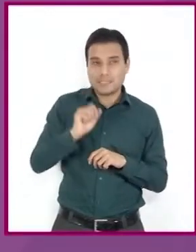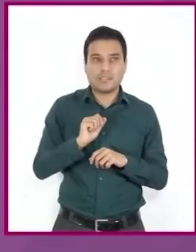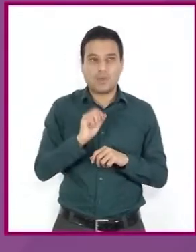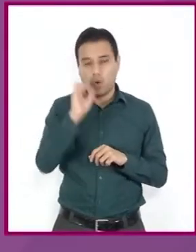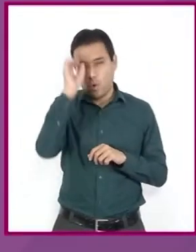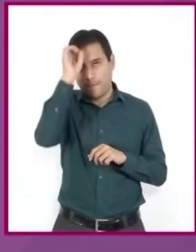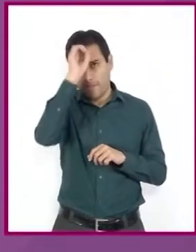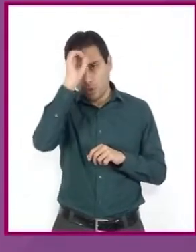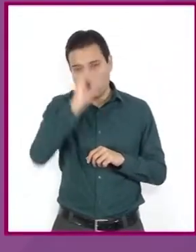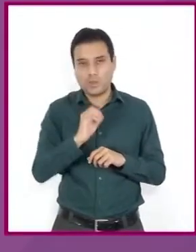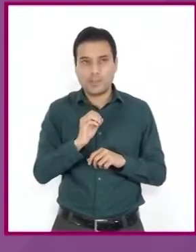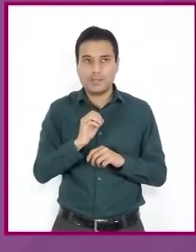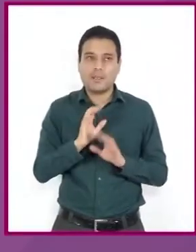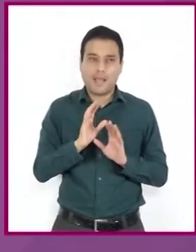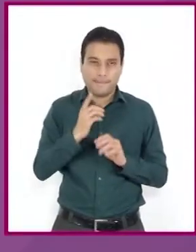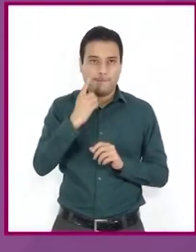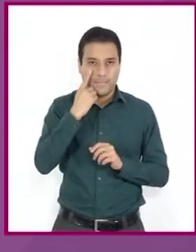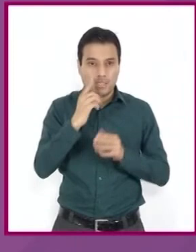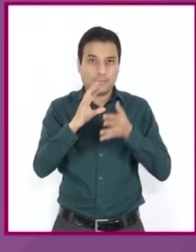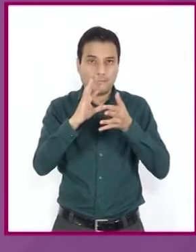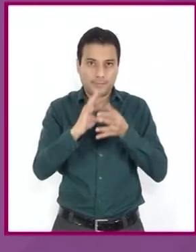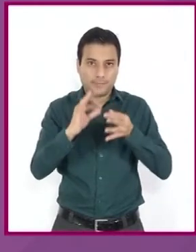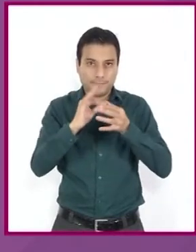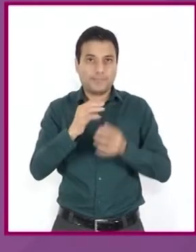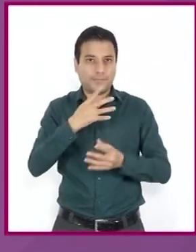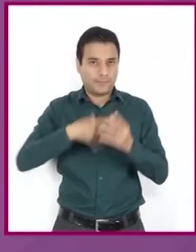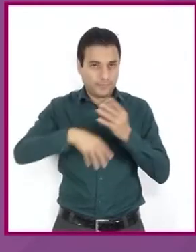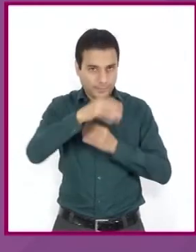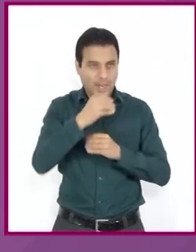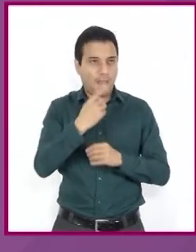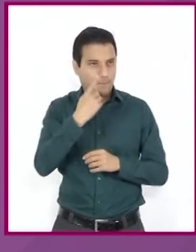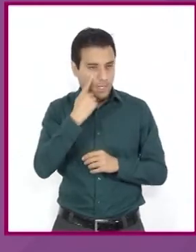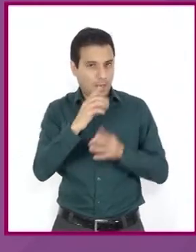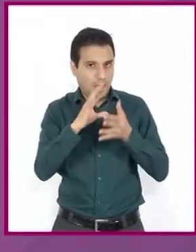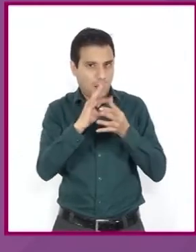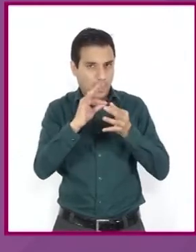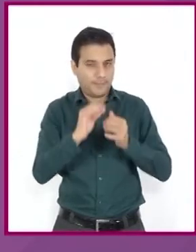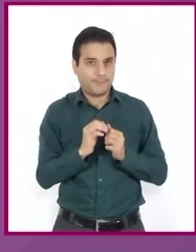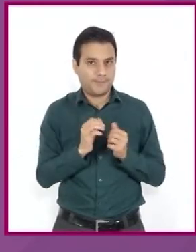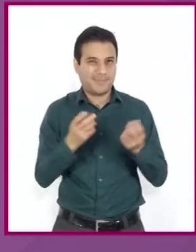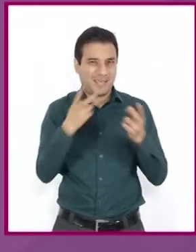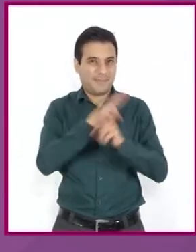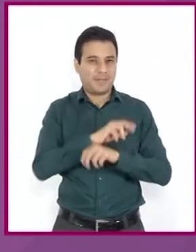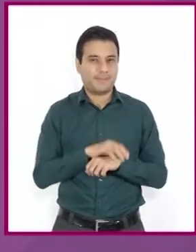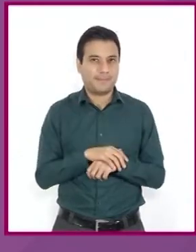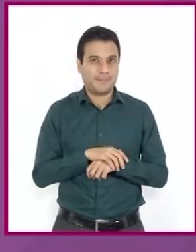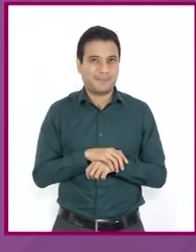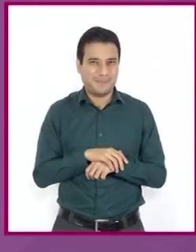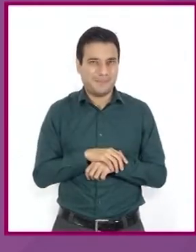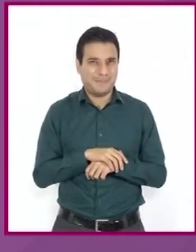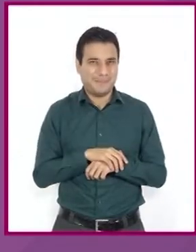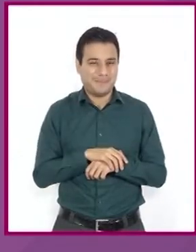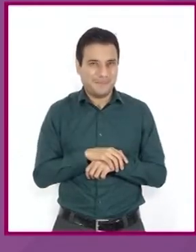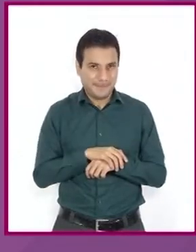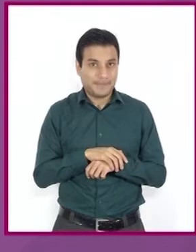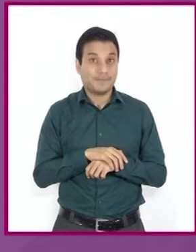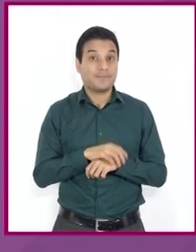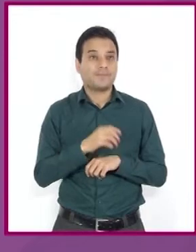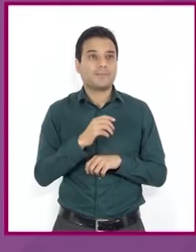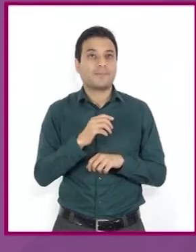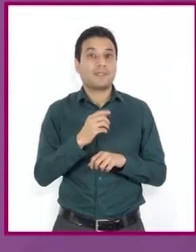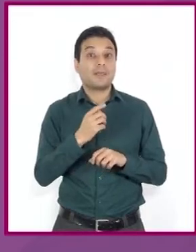argumento, o aunque el uso te diga tal, yo le voy a afirmar tal y tal cosa. Entonces, como que al usar este